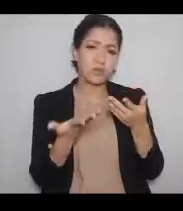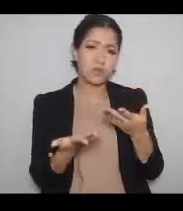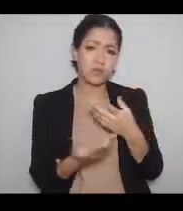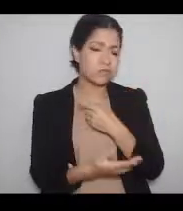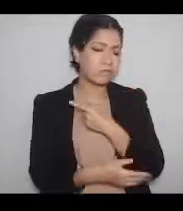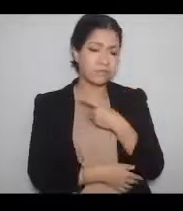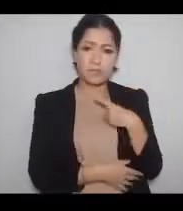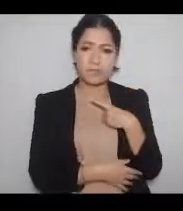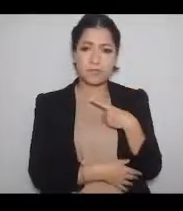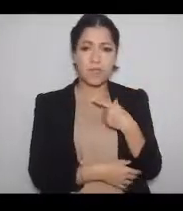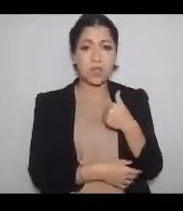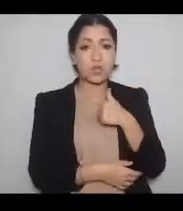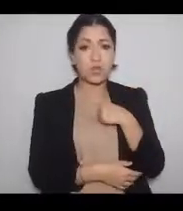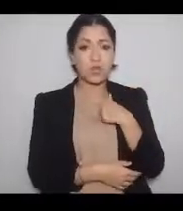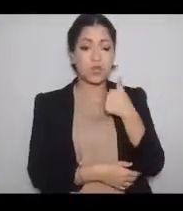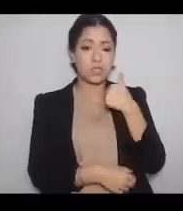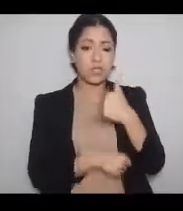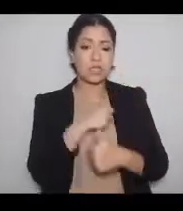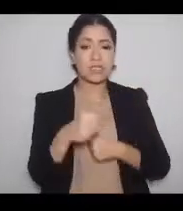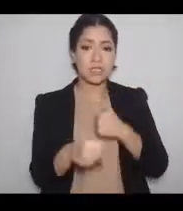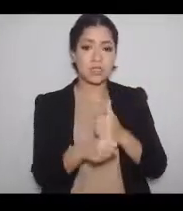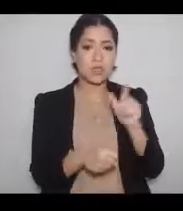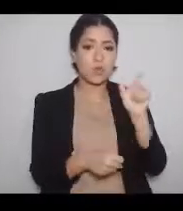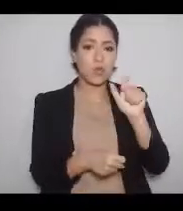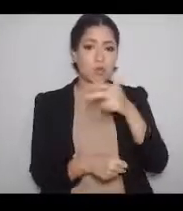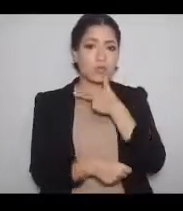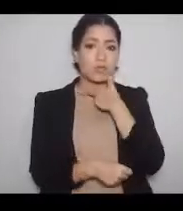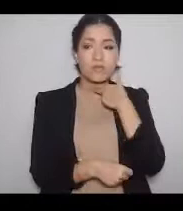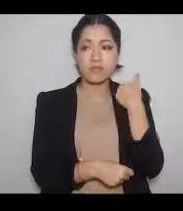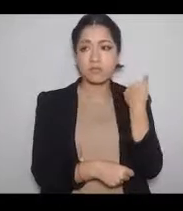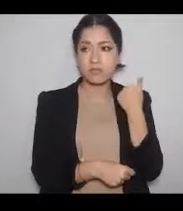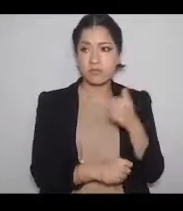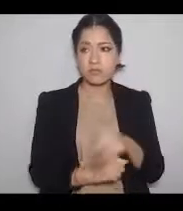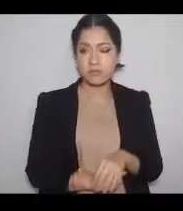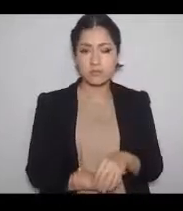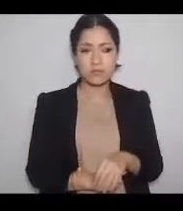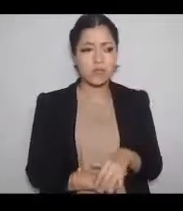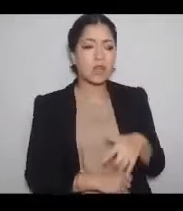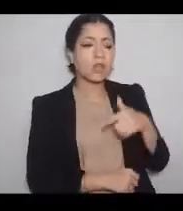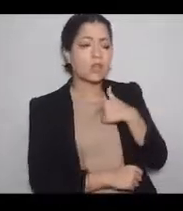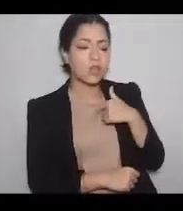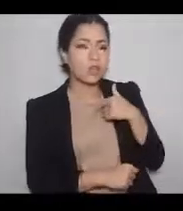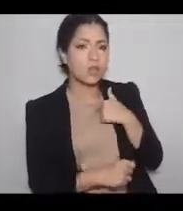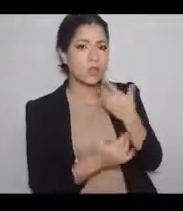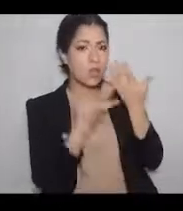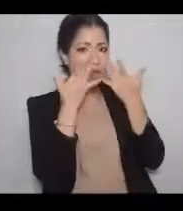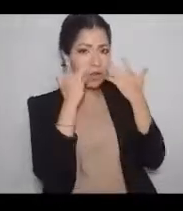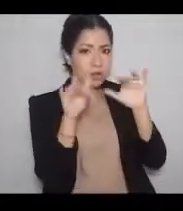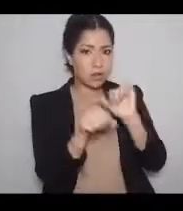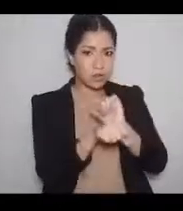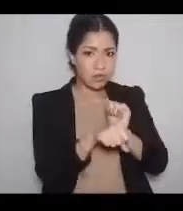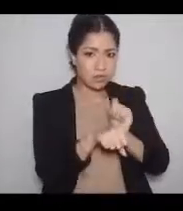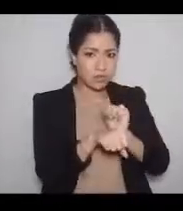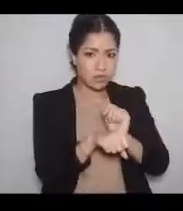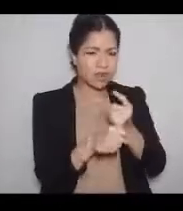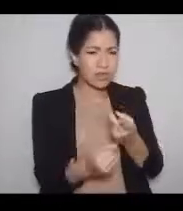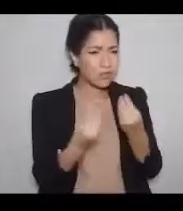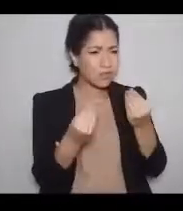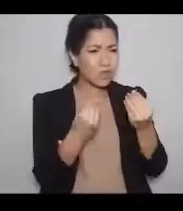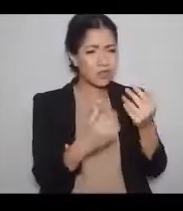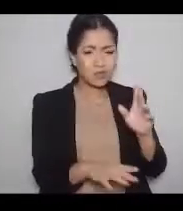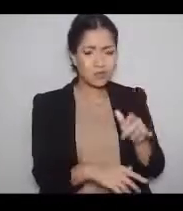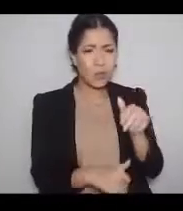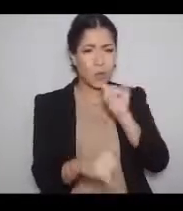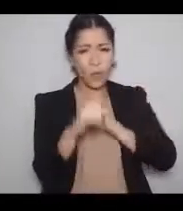Pasé años, pedo. Bebí más que Tico Brahe. ¿Por qué no seguiste con ella? No quiso. Decía que me